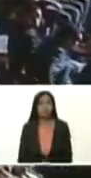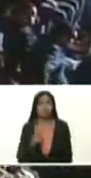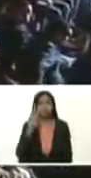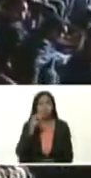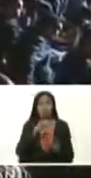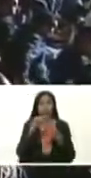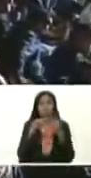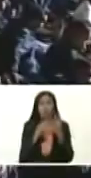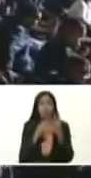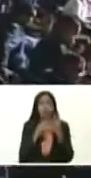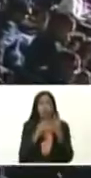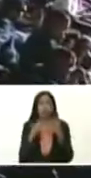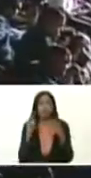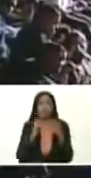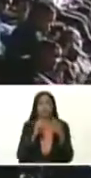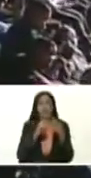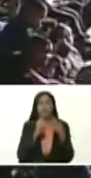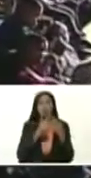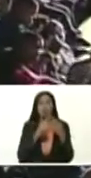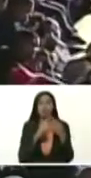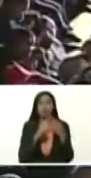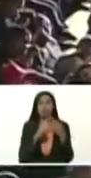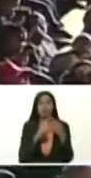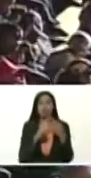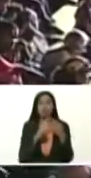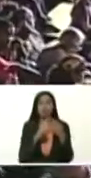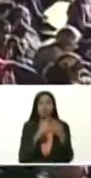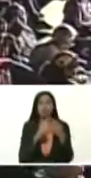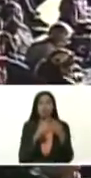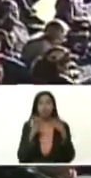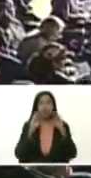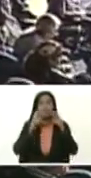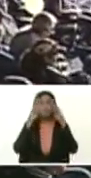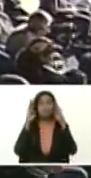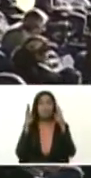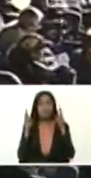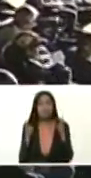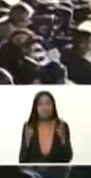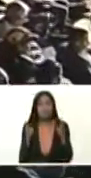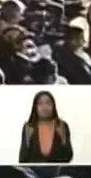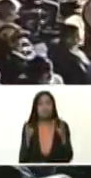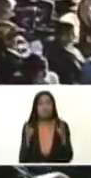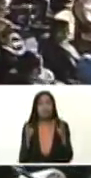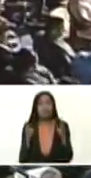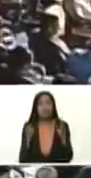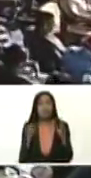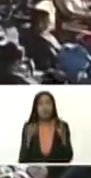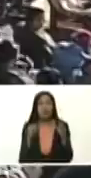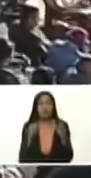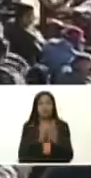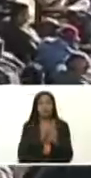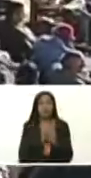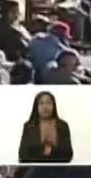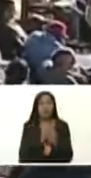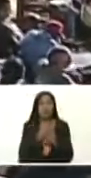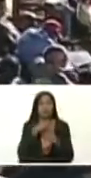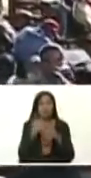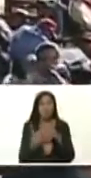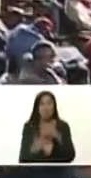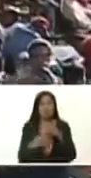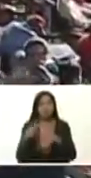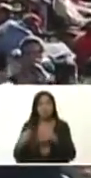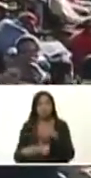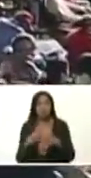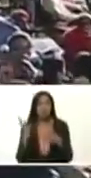4 elementos. El primero, el modelo de gestión y el plan productivo. Es lo